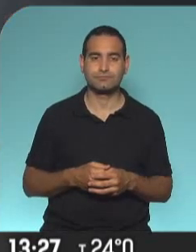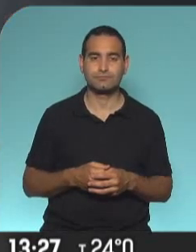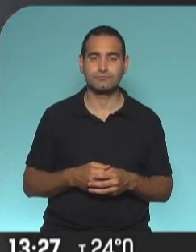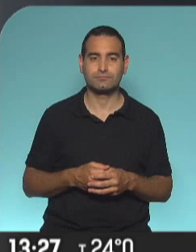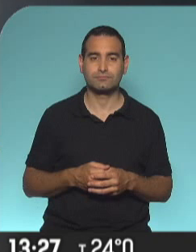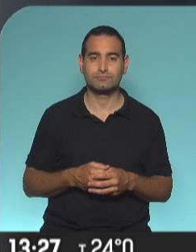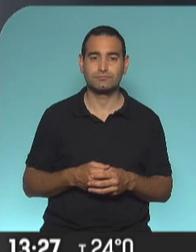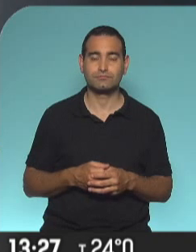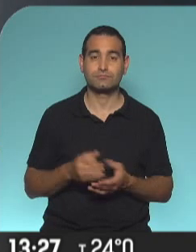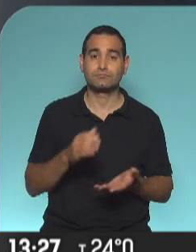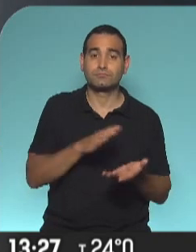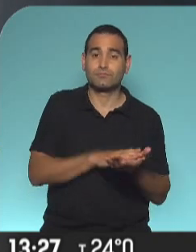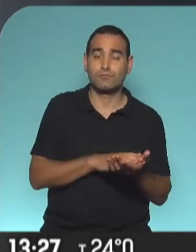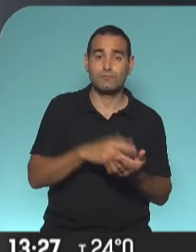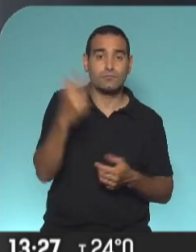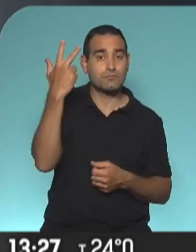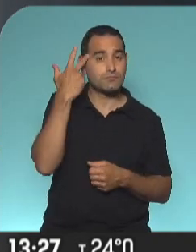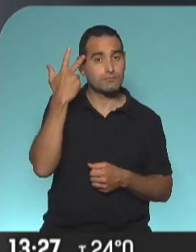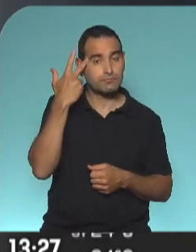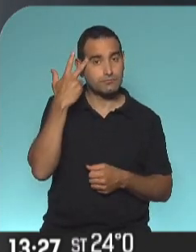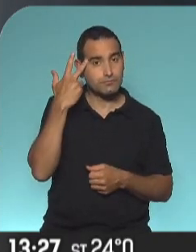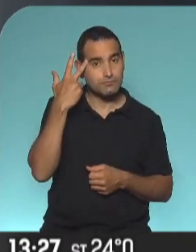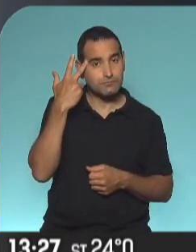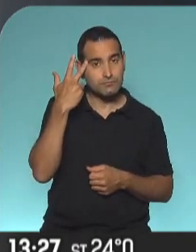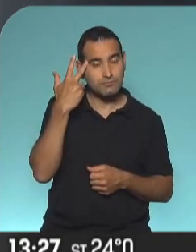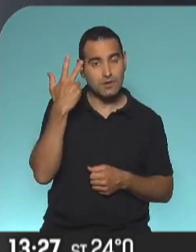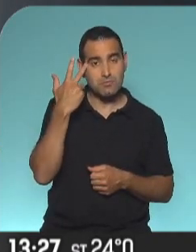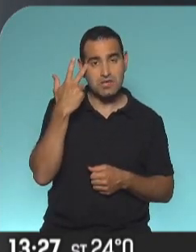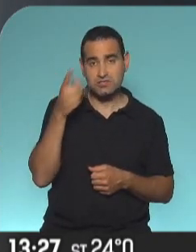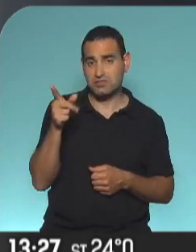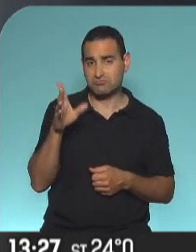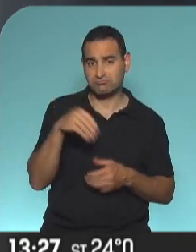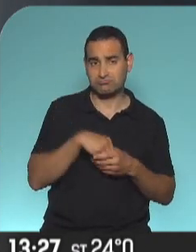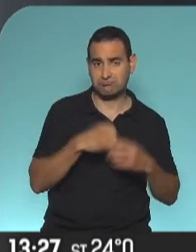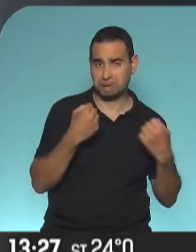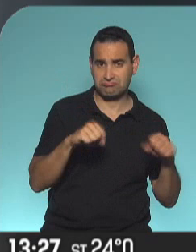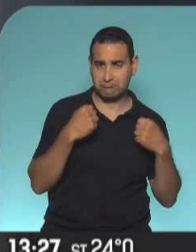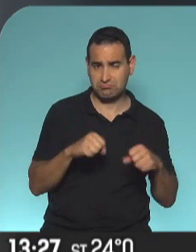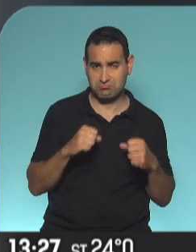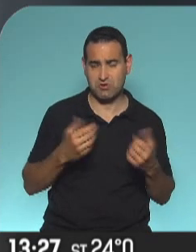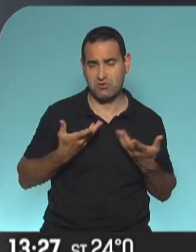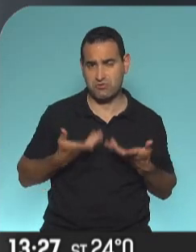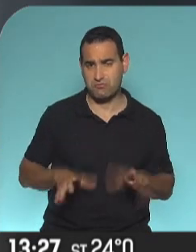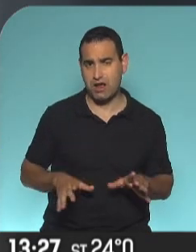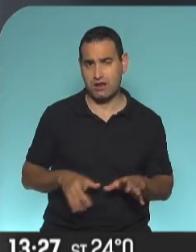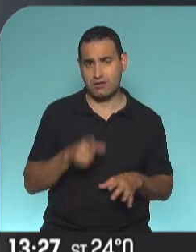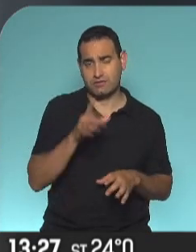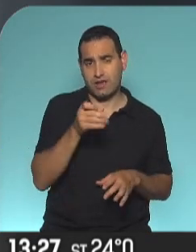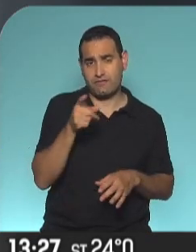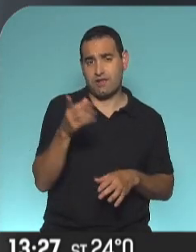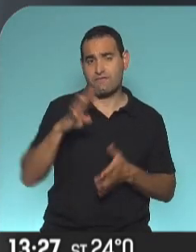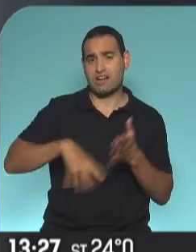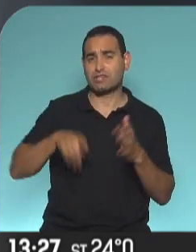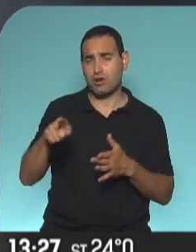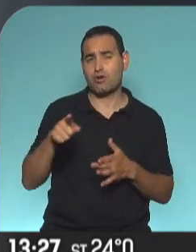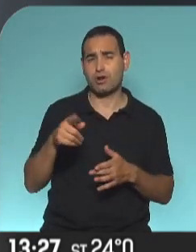En relación a los de a Leo, con nosotros entrenó normal, es sabido de que en su club ha